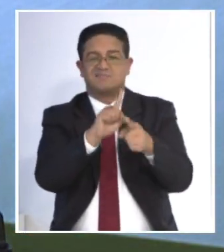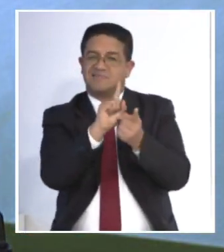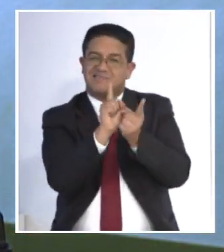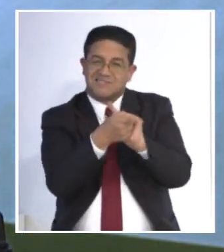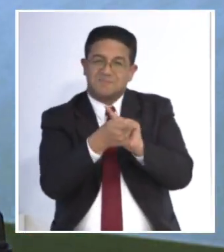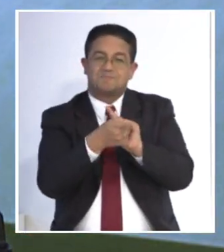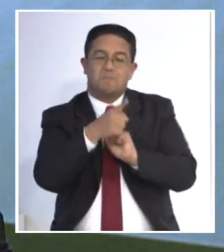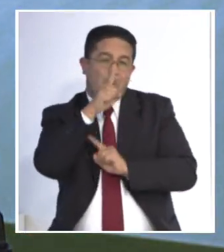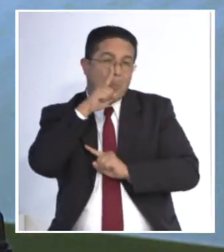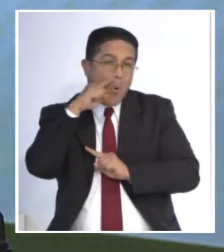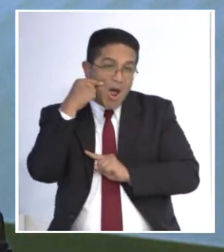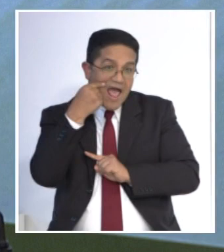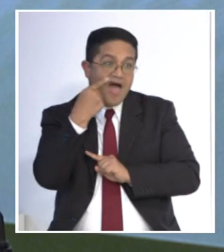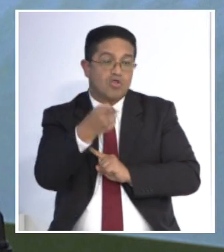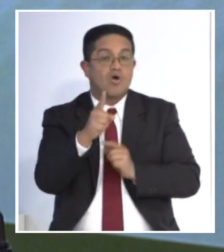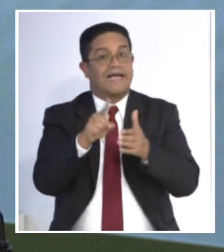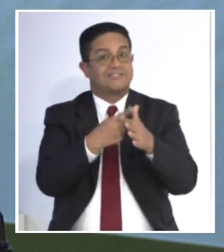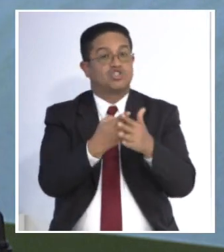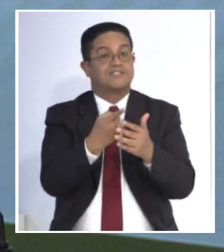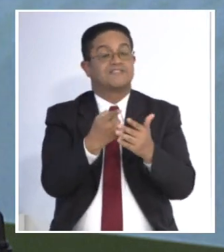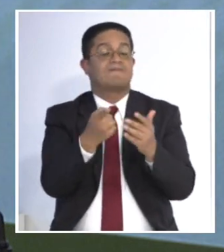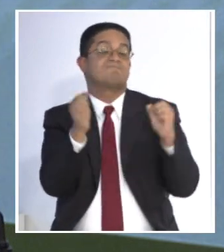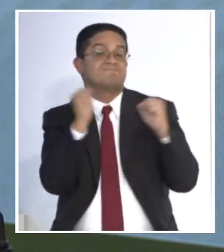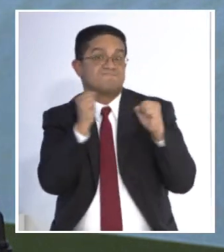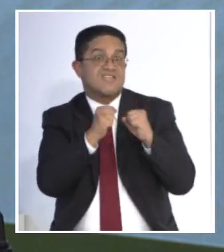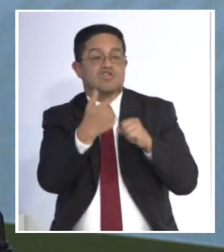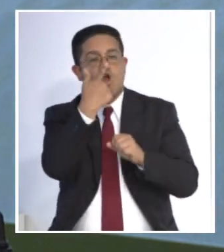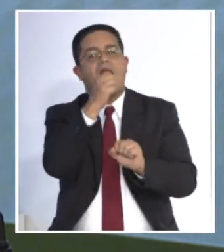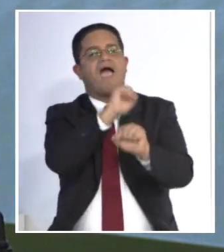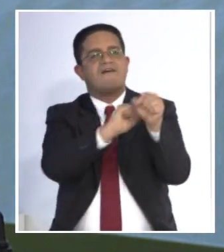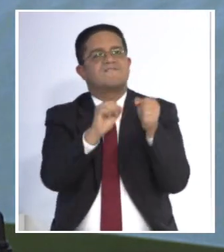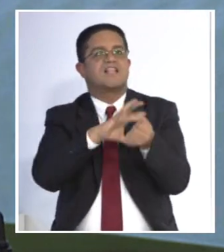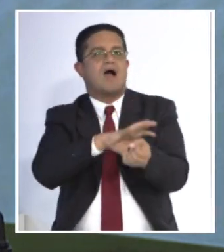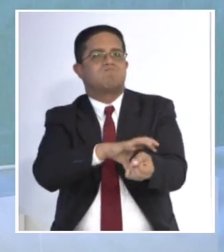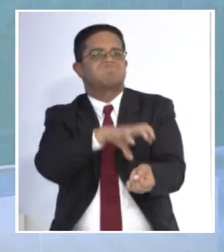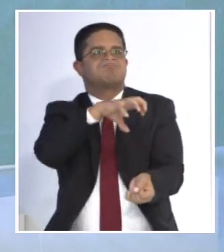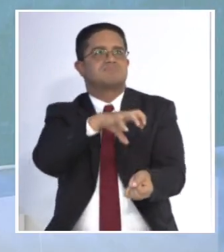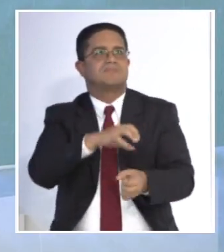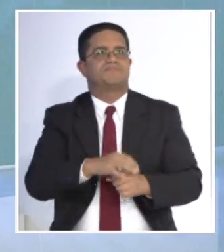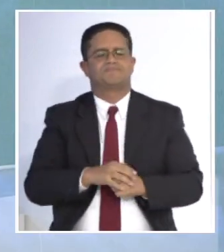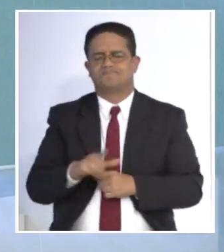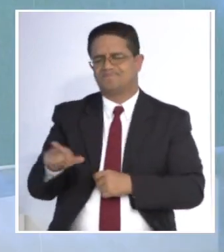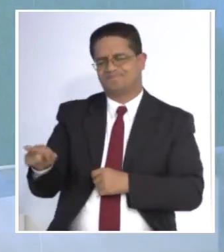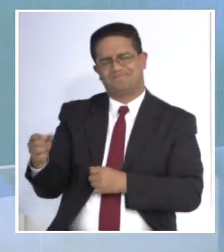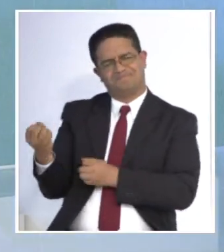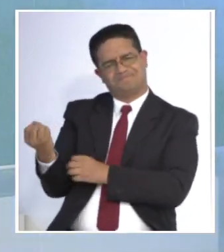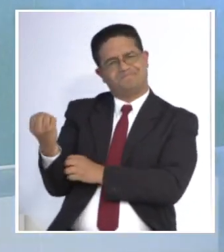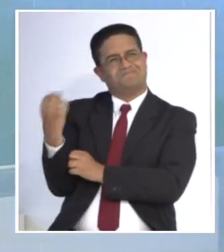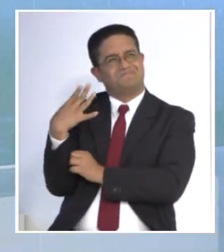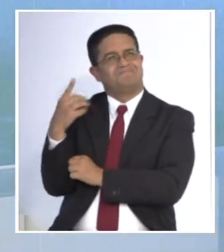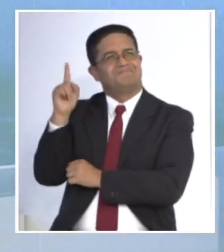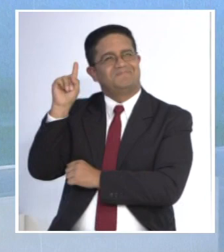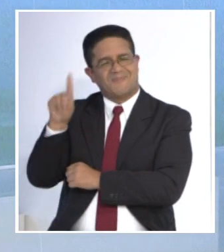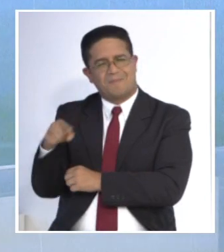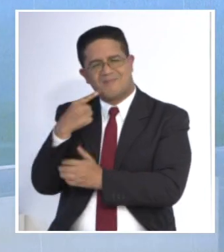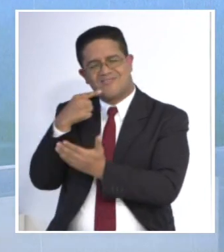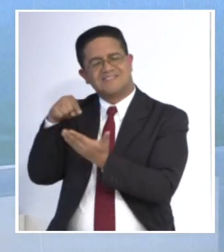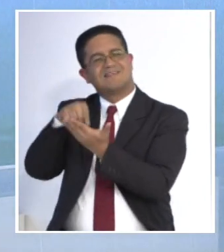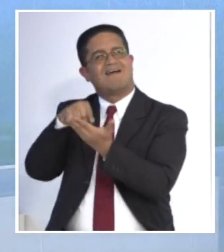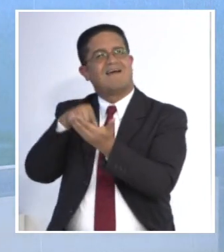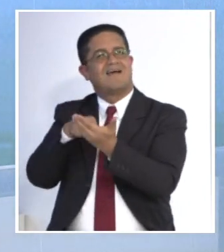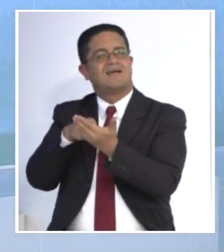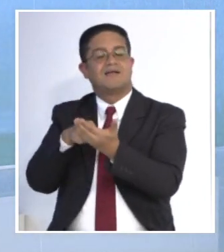frío condiciona a que mejore la parte inflamatoria y por ende el dolor. Ariana Paola Ramírez también nos escribe y dice, para